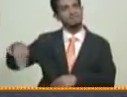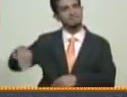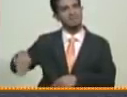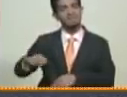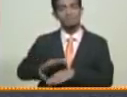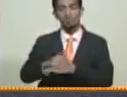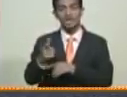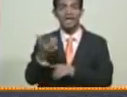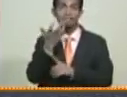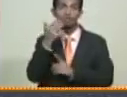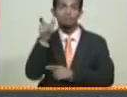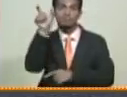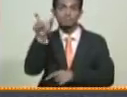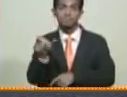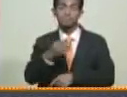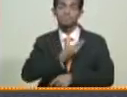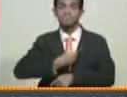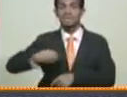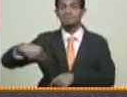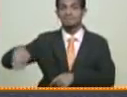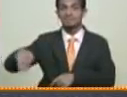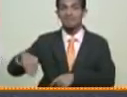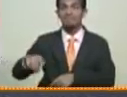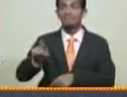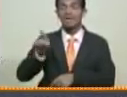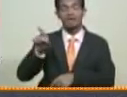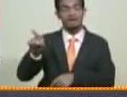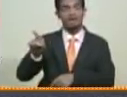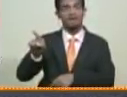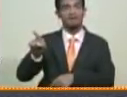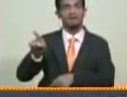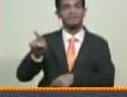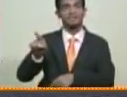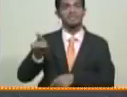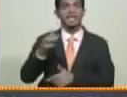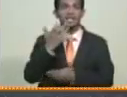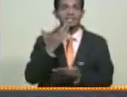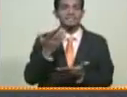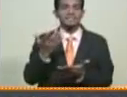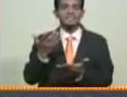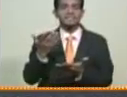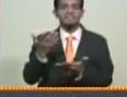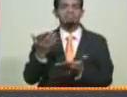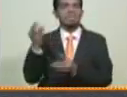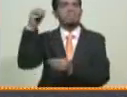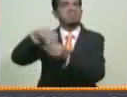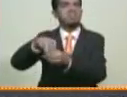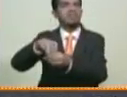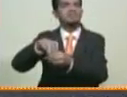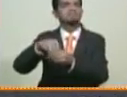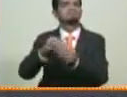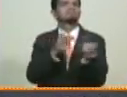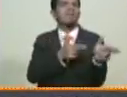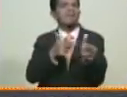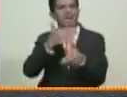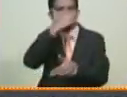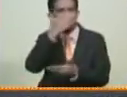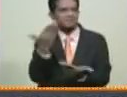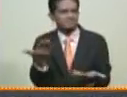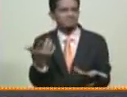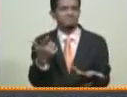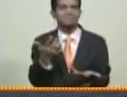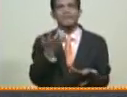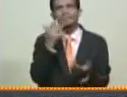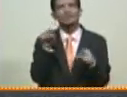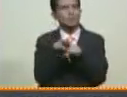Premio Nobel de la Paz, mete en su territorio instituciones guerreristas, cosas incoherentes, como Obama,